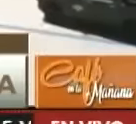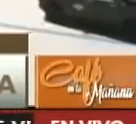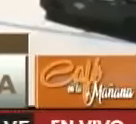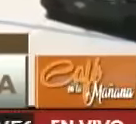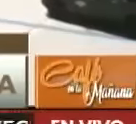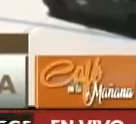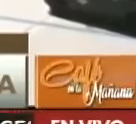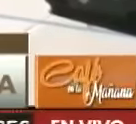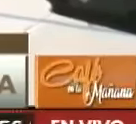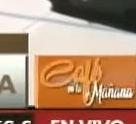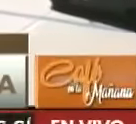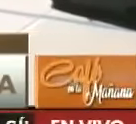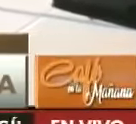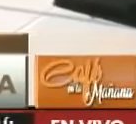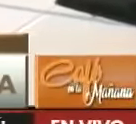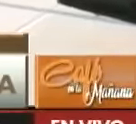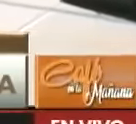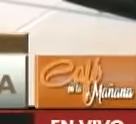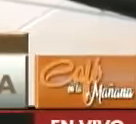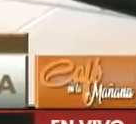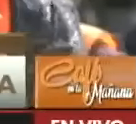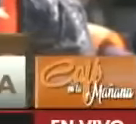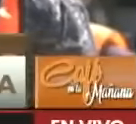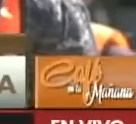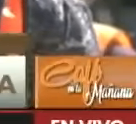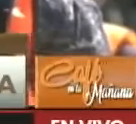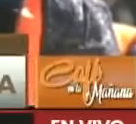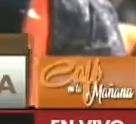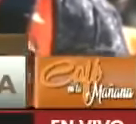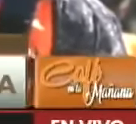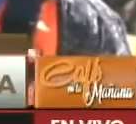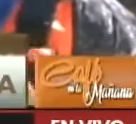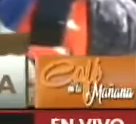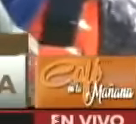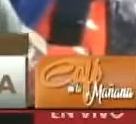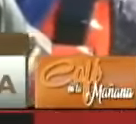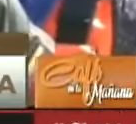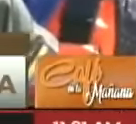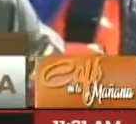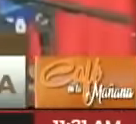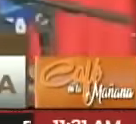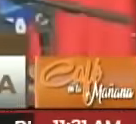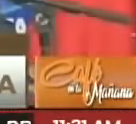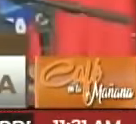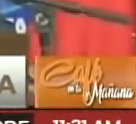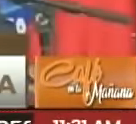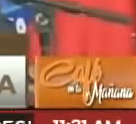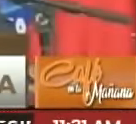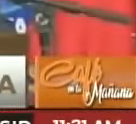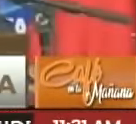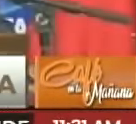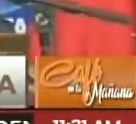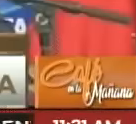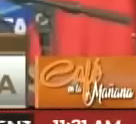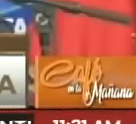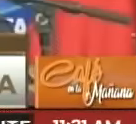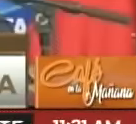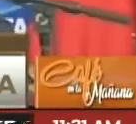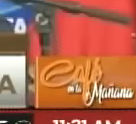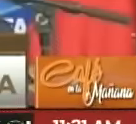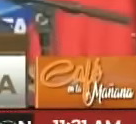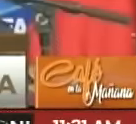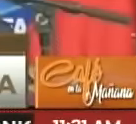hoy observar acá en las cámaras el despliegue del Plan República ante o frente un